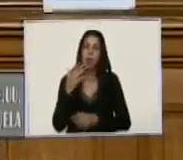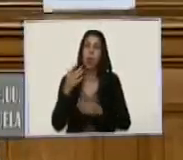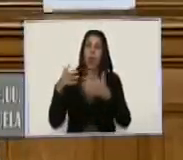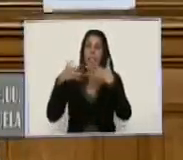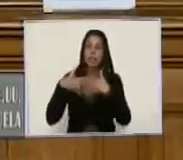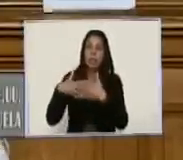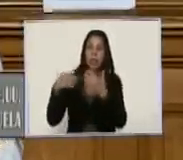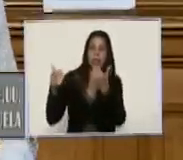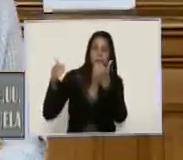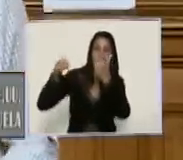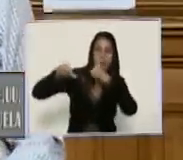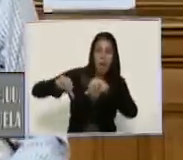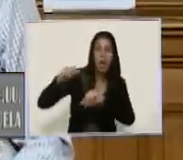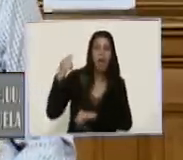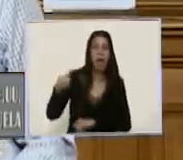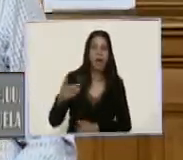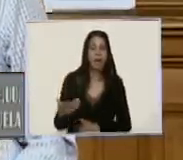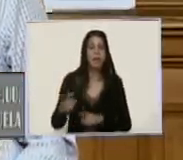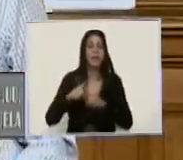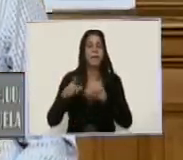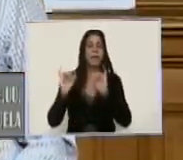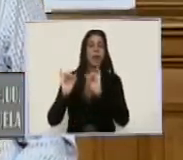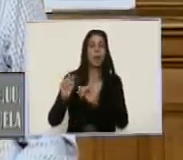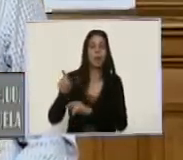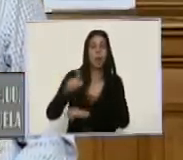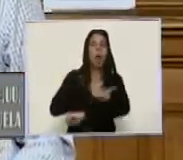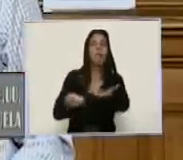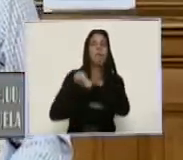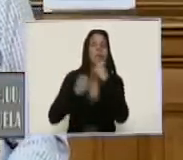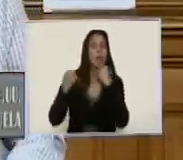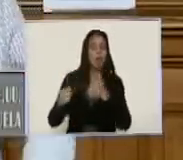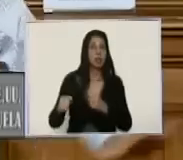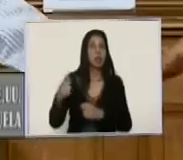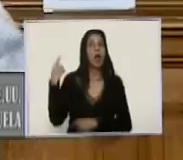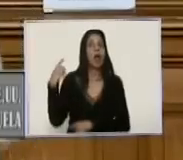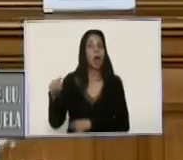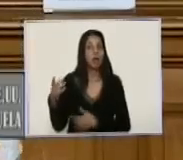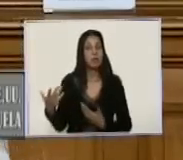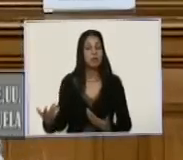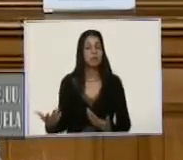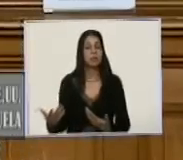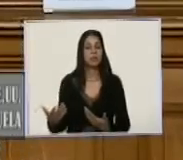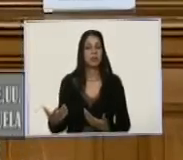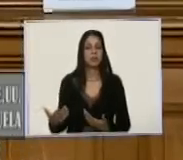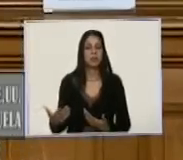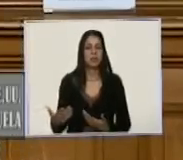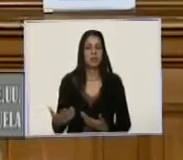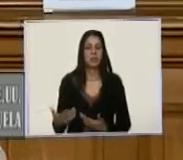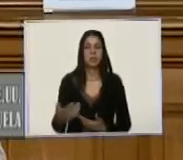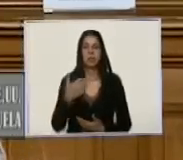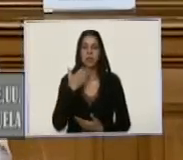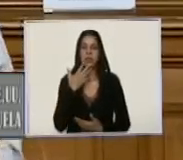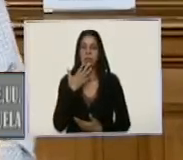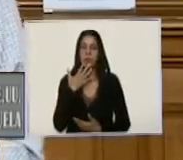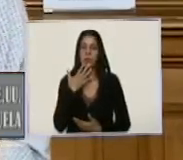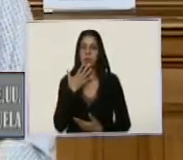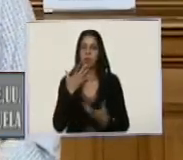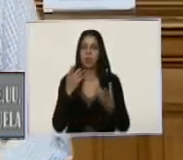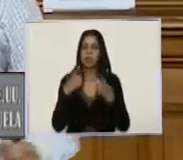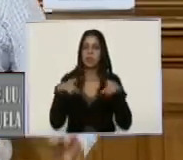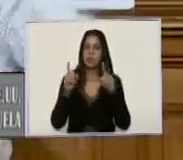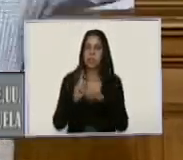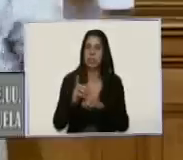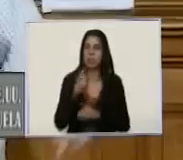histórica, siguen siendo poderosos y no tienen ningún rasgo de dignidad,